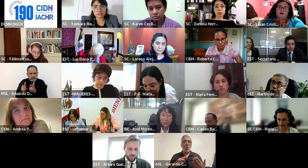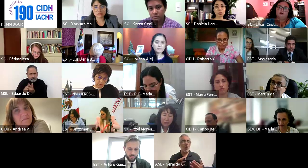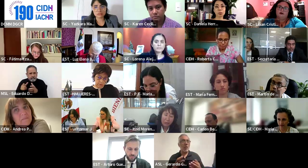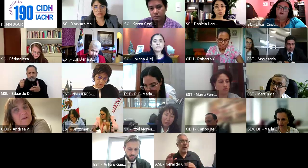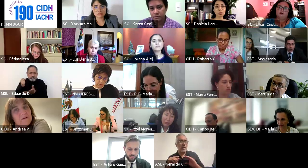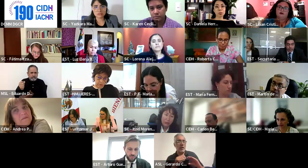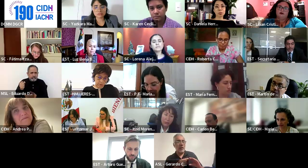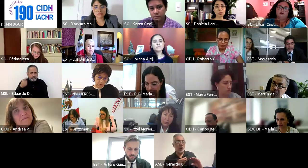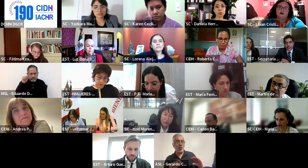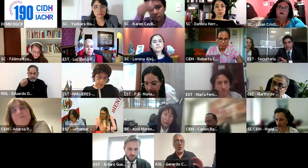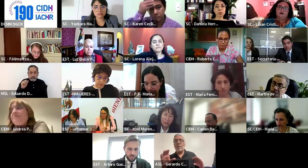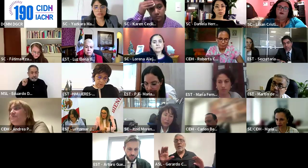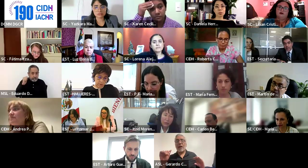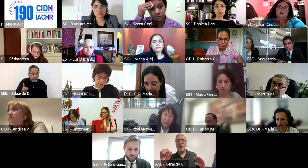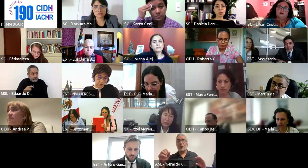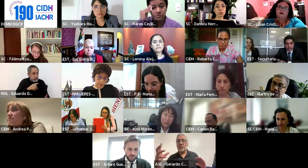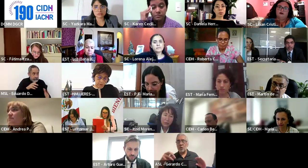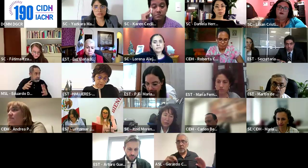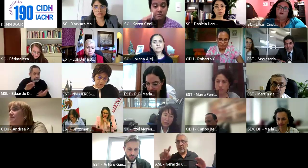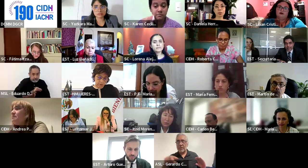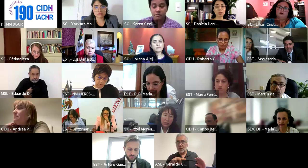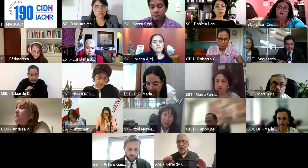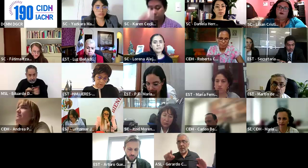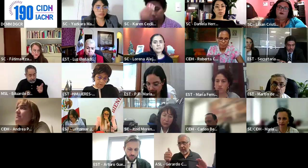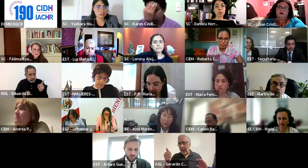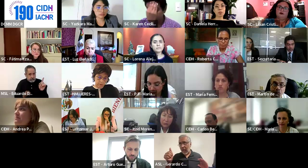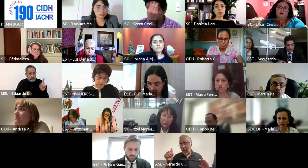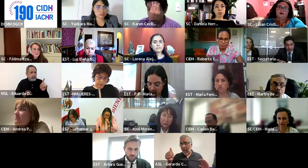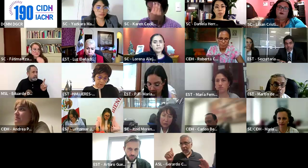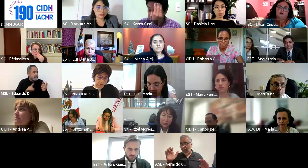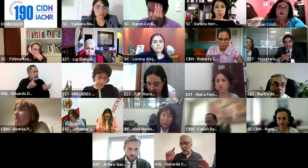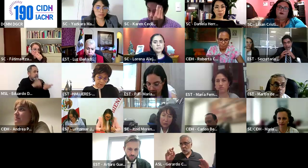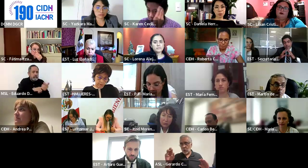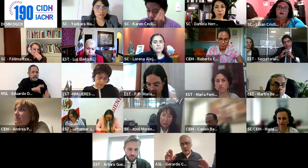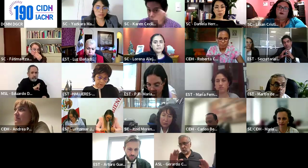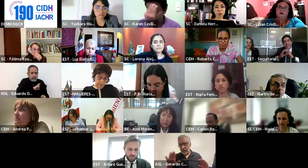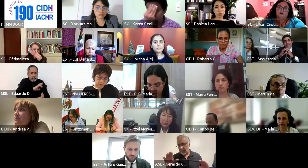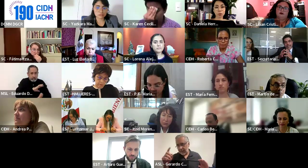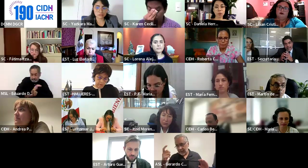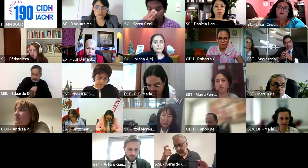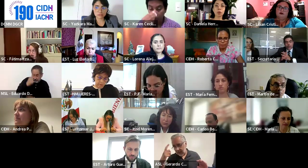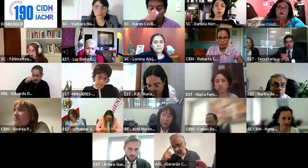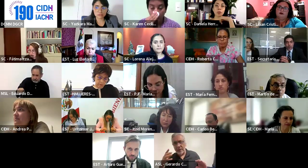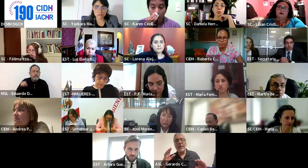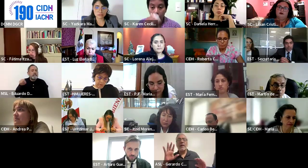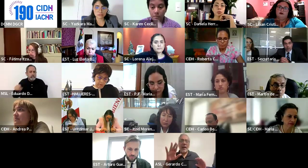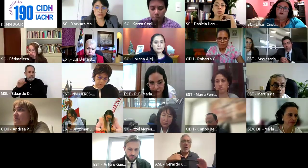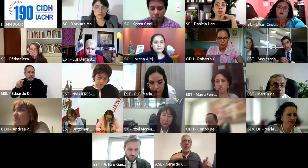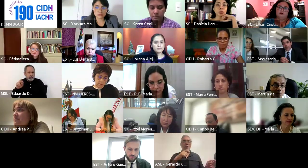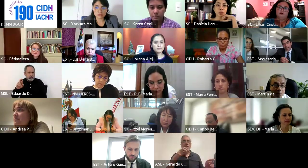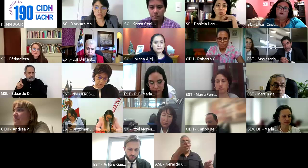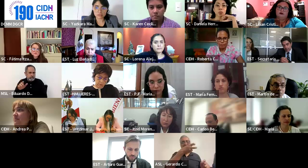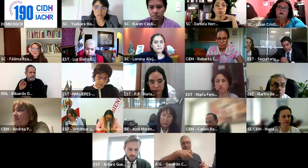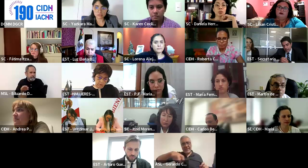casos involucran discriminación de actores no estatales, como ya pregunté. Claro que estamos transitando a un